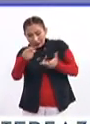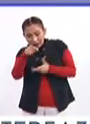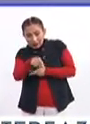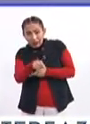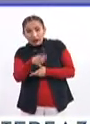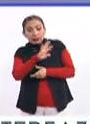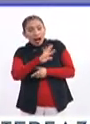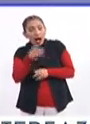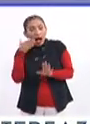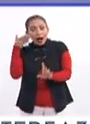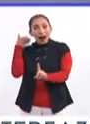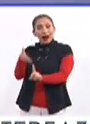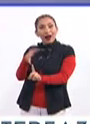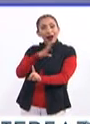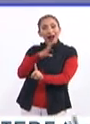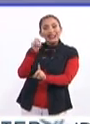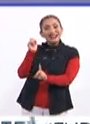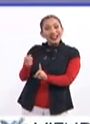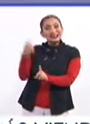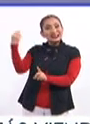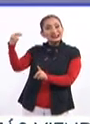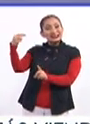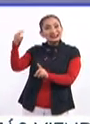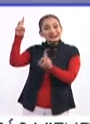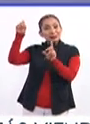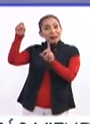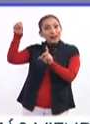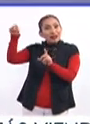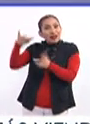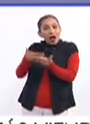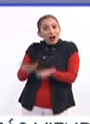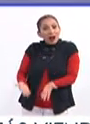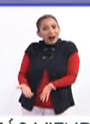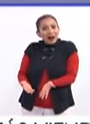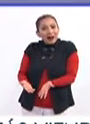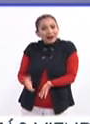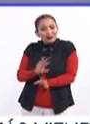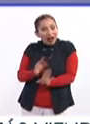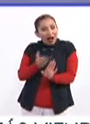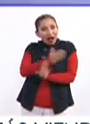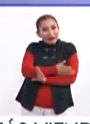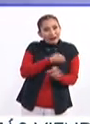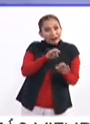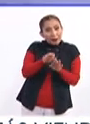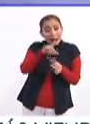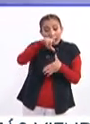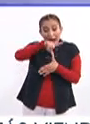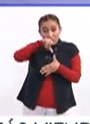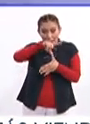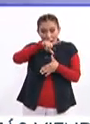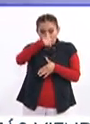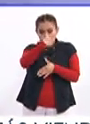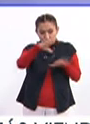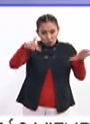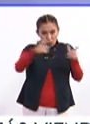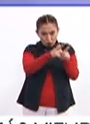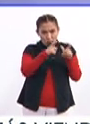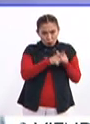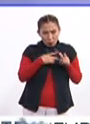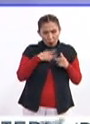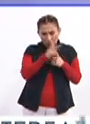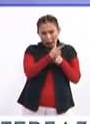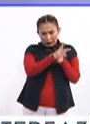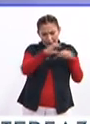ya estaba enfocado a lo que se le llama Agenda 2030 hoy. Porque claro. Latinoamérica, en su conjunto, los países